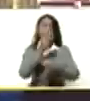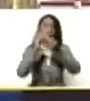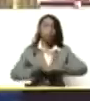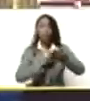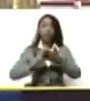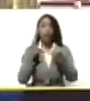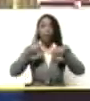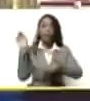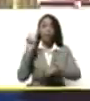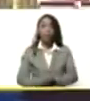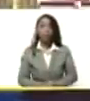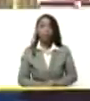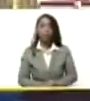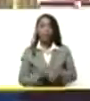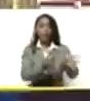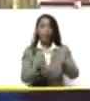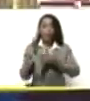extender